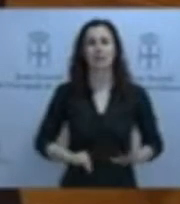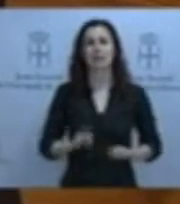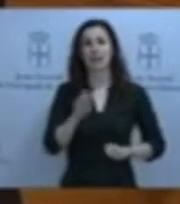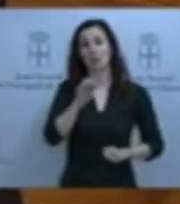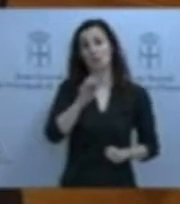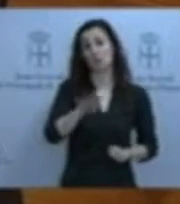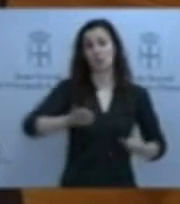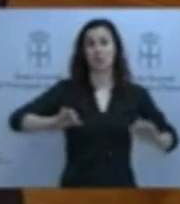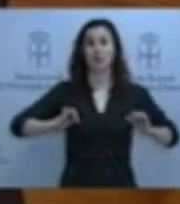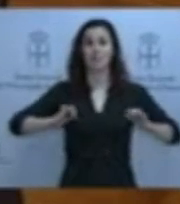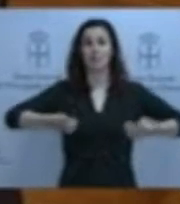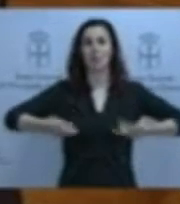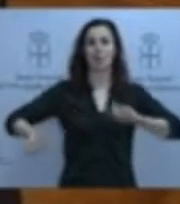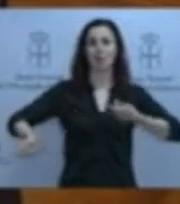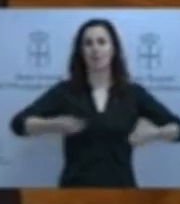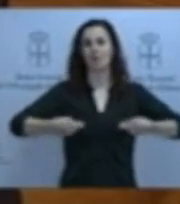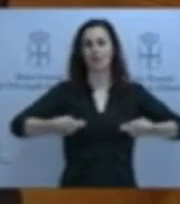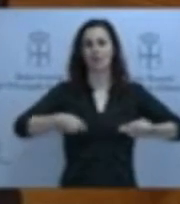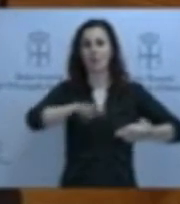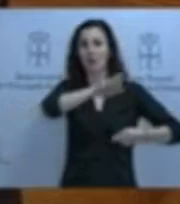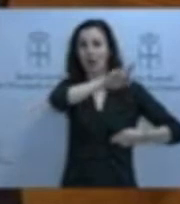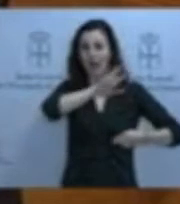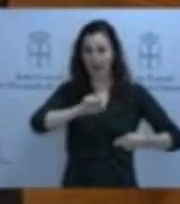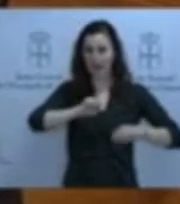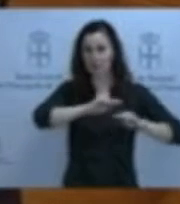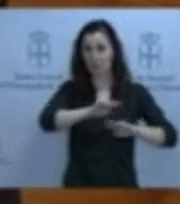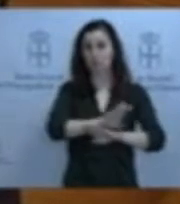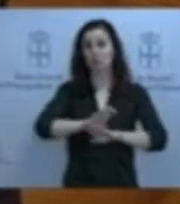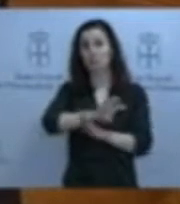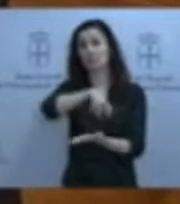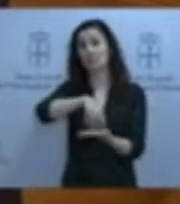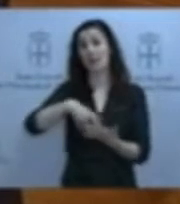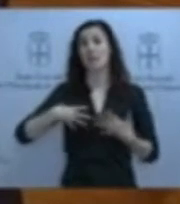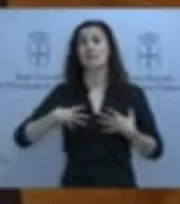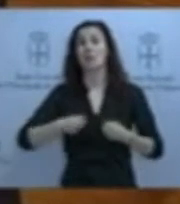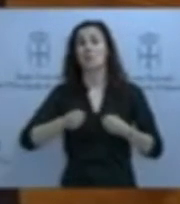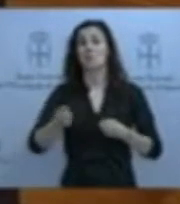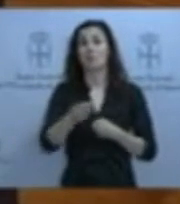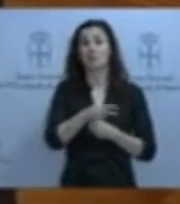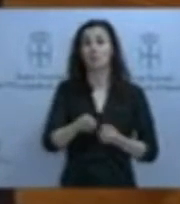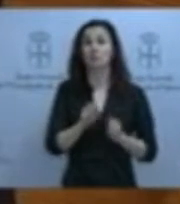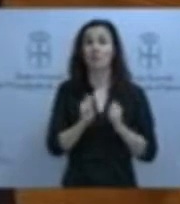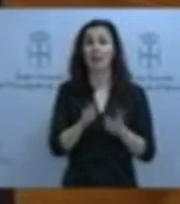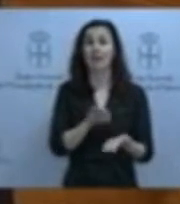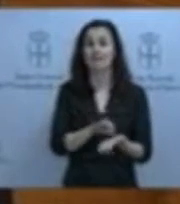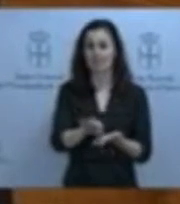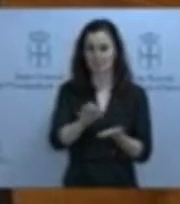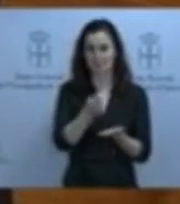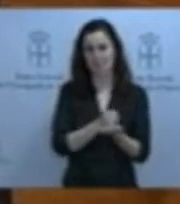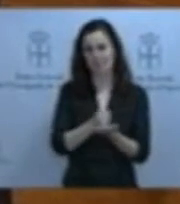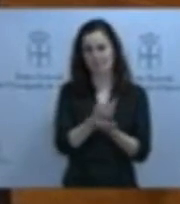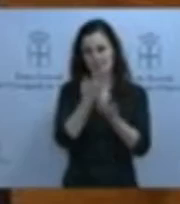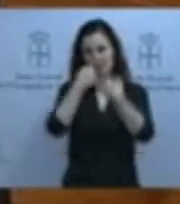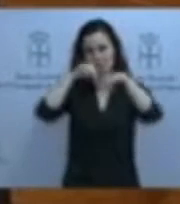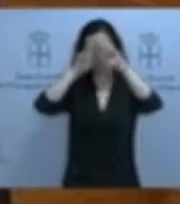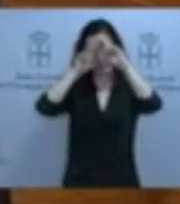las negociaciones entre el ERA y la Consejería de Sanidad para establecer un servicio de farmacia hospitalaria. Todo esto, pues